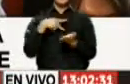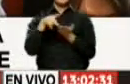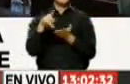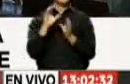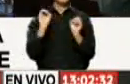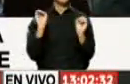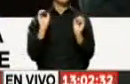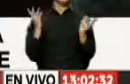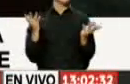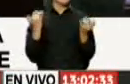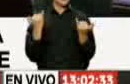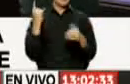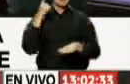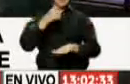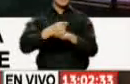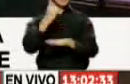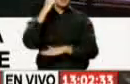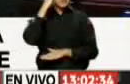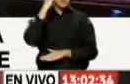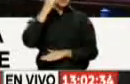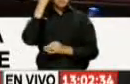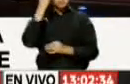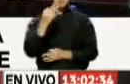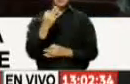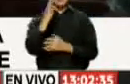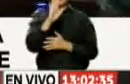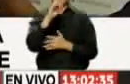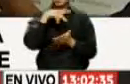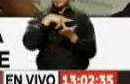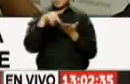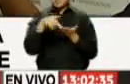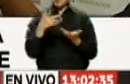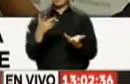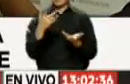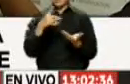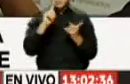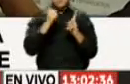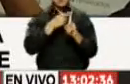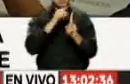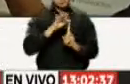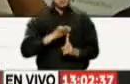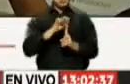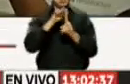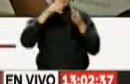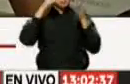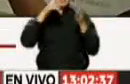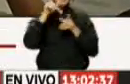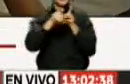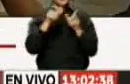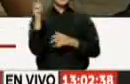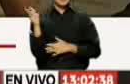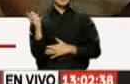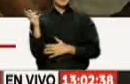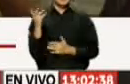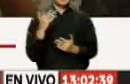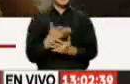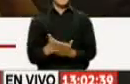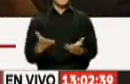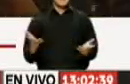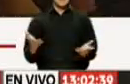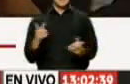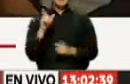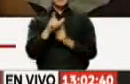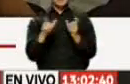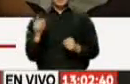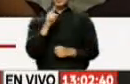bonificaciones. Hoy demandan de parte del Estado el cumplimiento de dichos pagos. Prioridades son prioridades. La jubilación